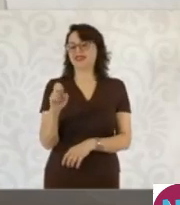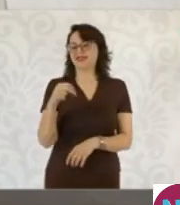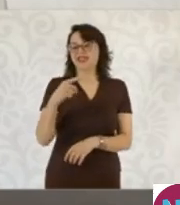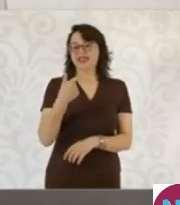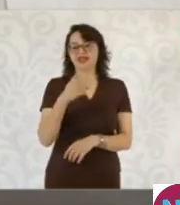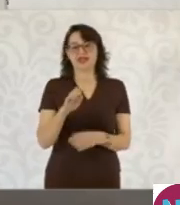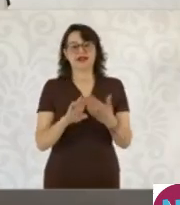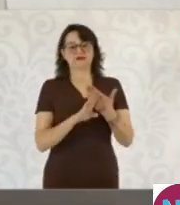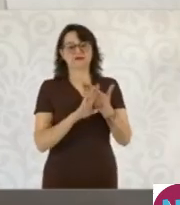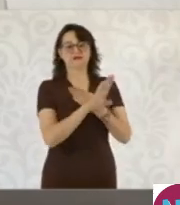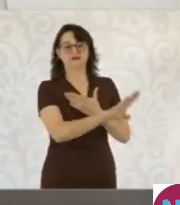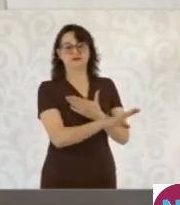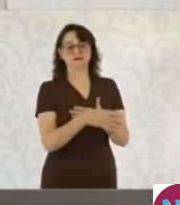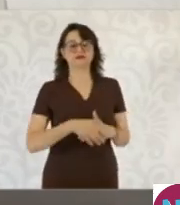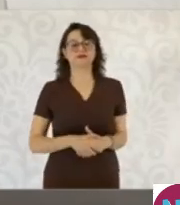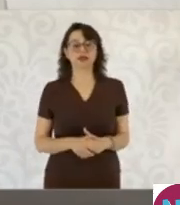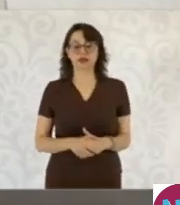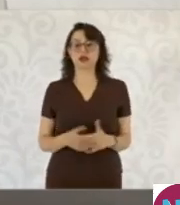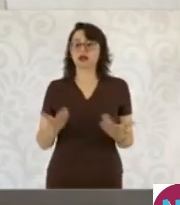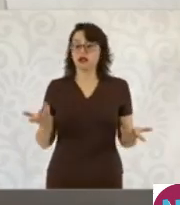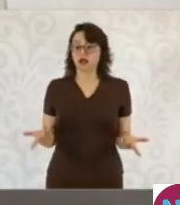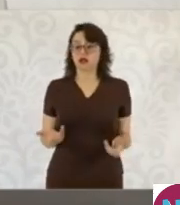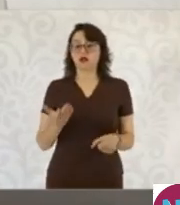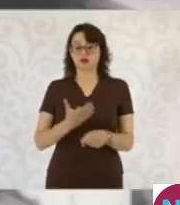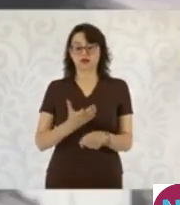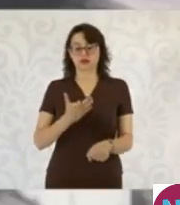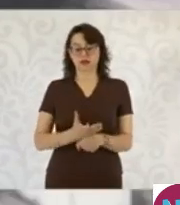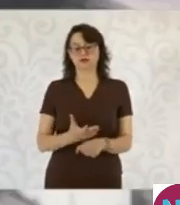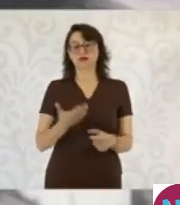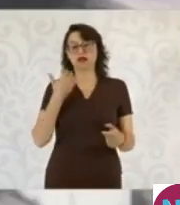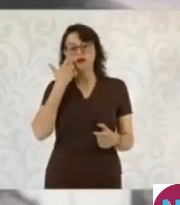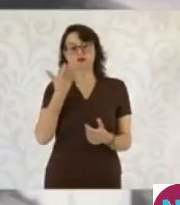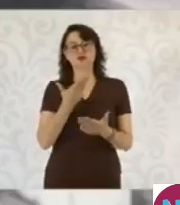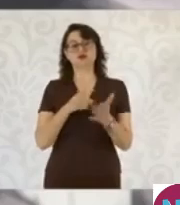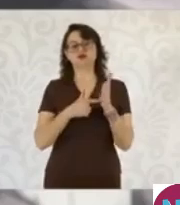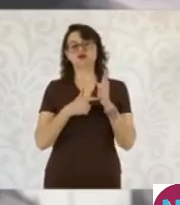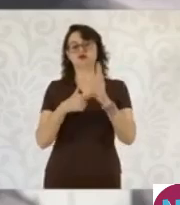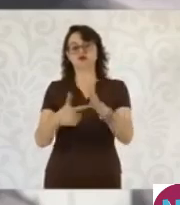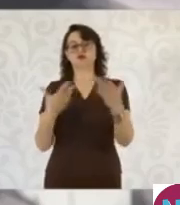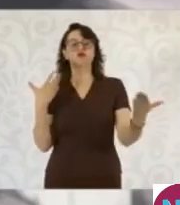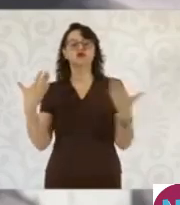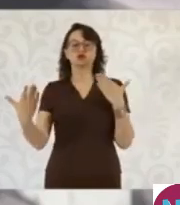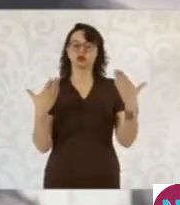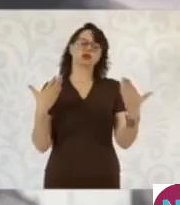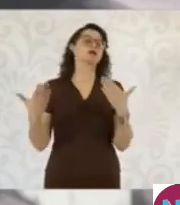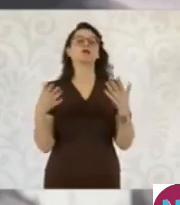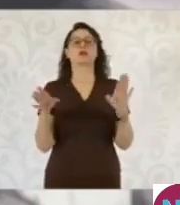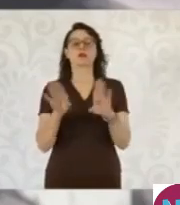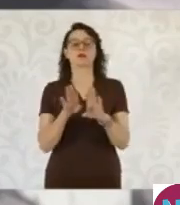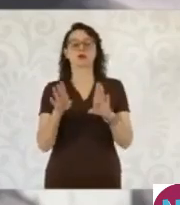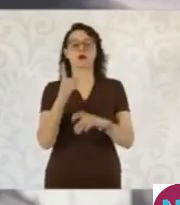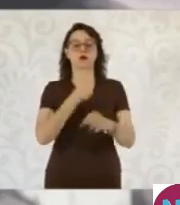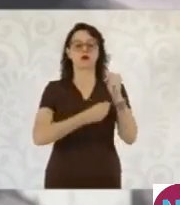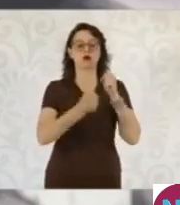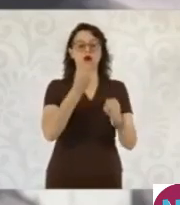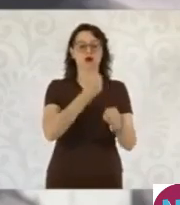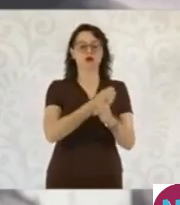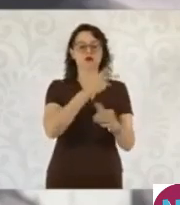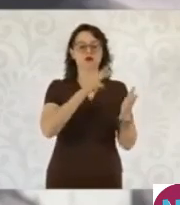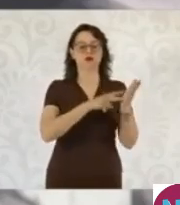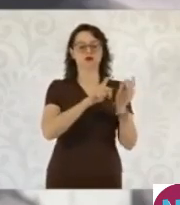para mostrar la comparación habida hasta esta semana entre